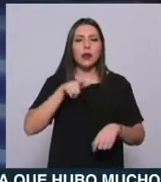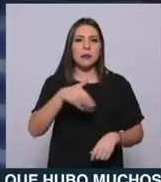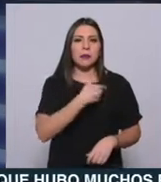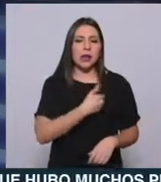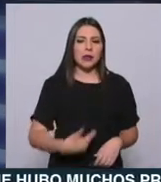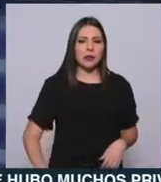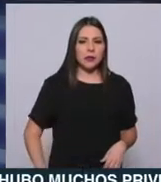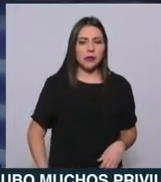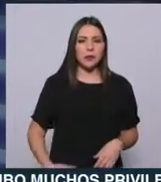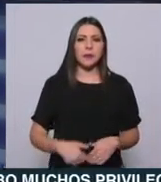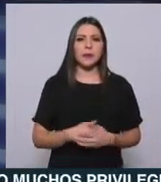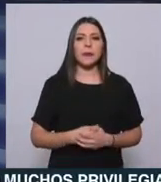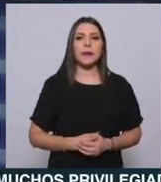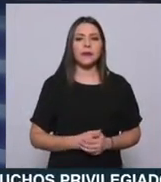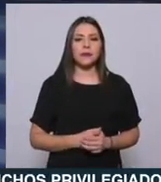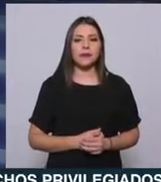es